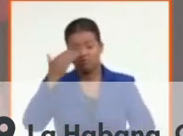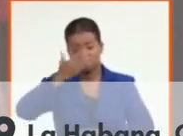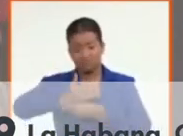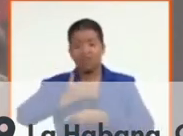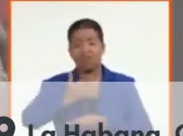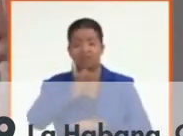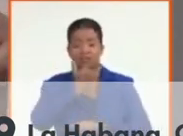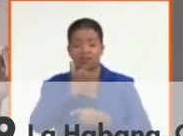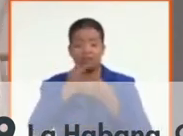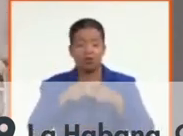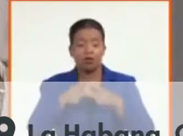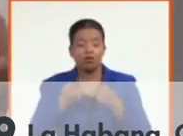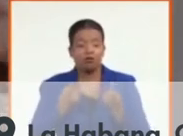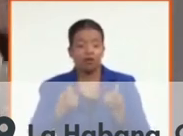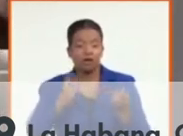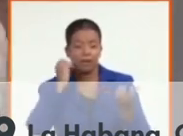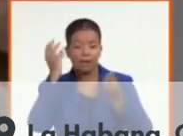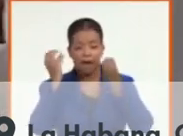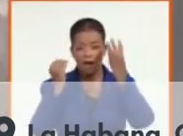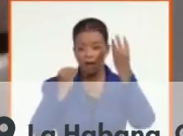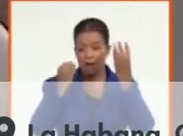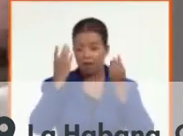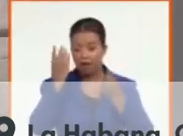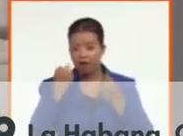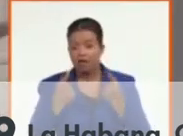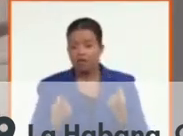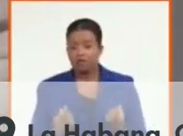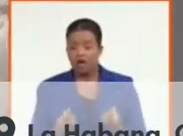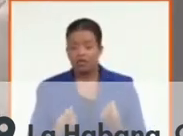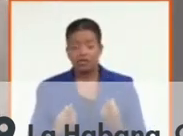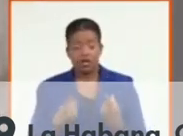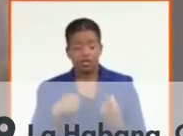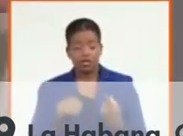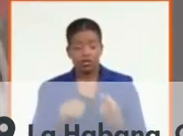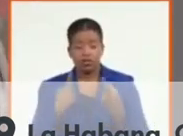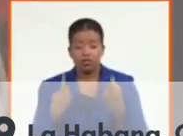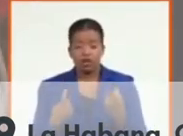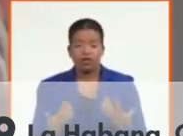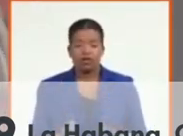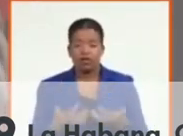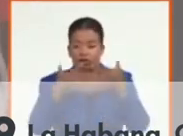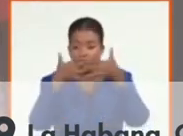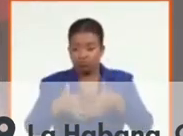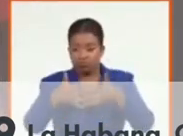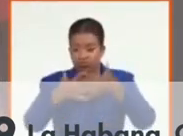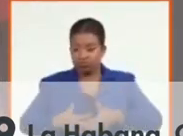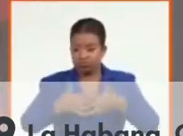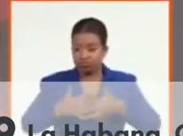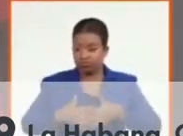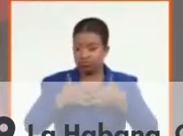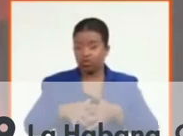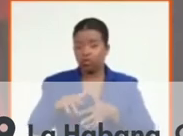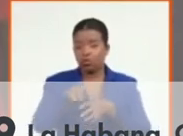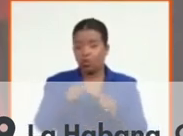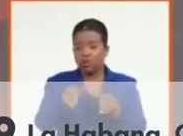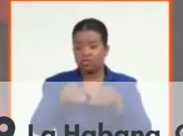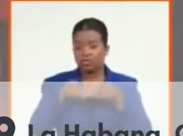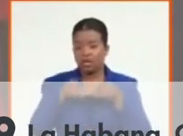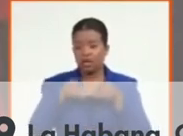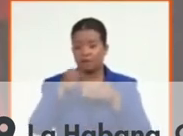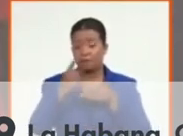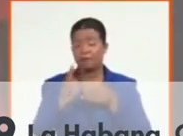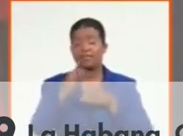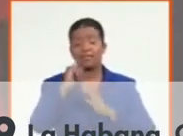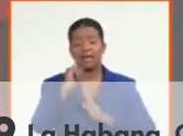entonces hay que luchar en primera hay que producir otro coloma no tenemos que alcanzar los niveles que teníamos al 100 el primer semestre de 2019